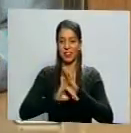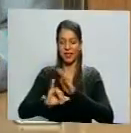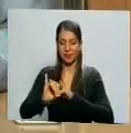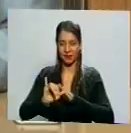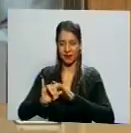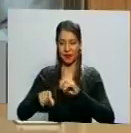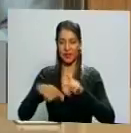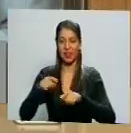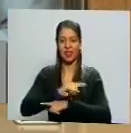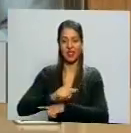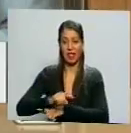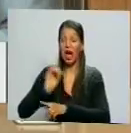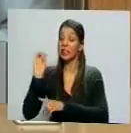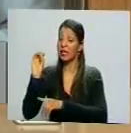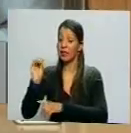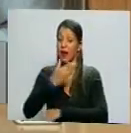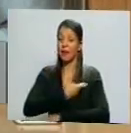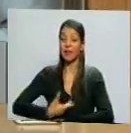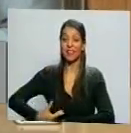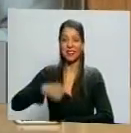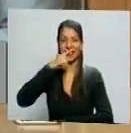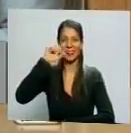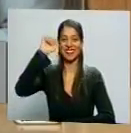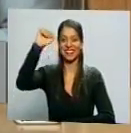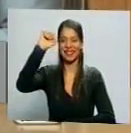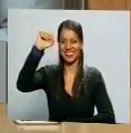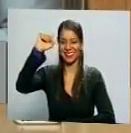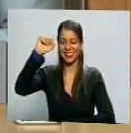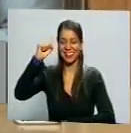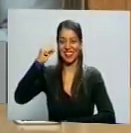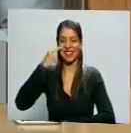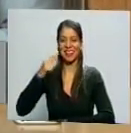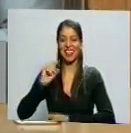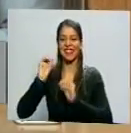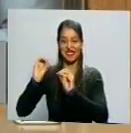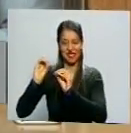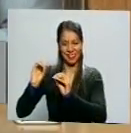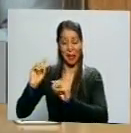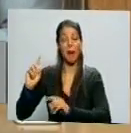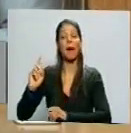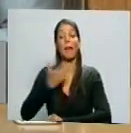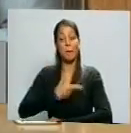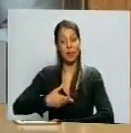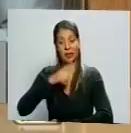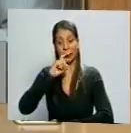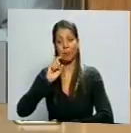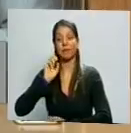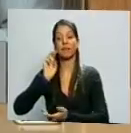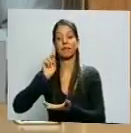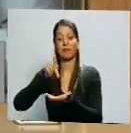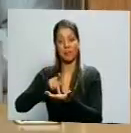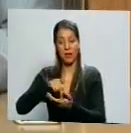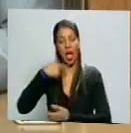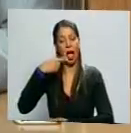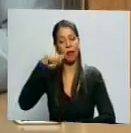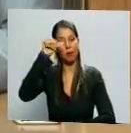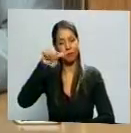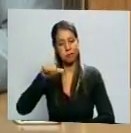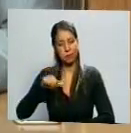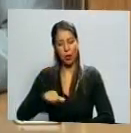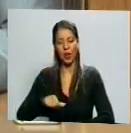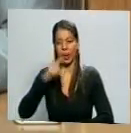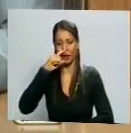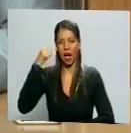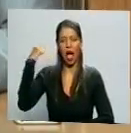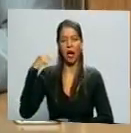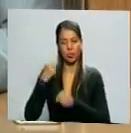sea convocado el ciudadano presidente constitucional de la República a dirigir su mensaje anual a la Nación ante la